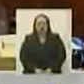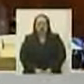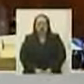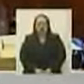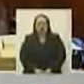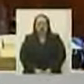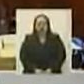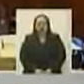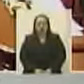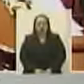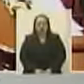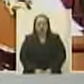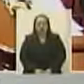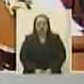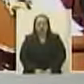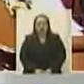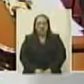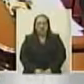Este congresista.